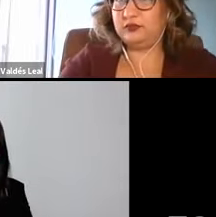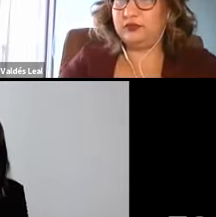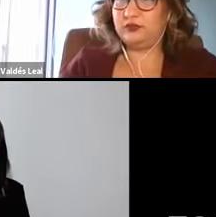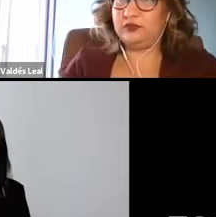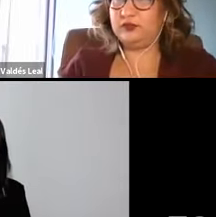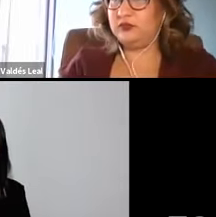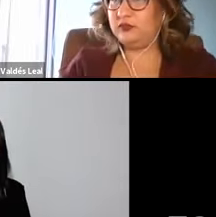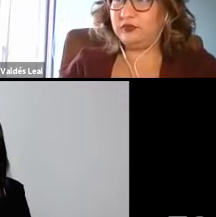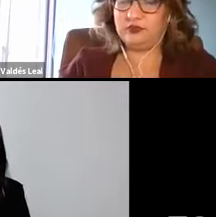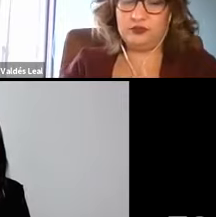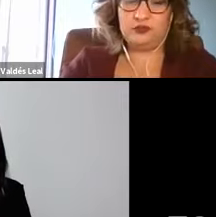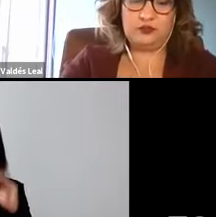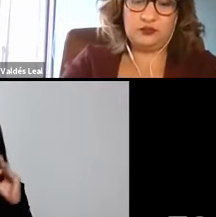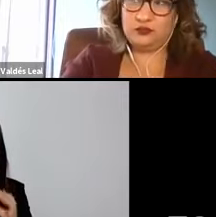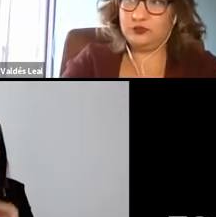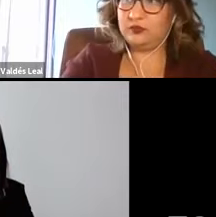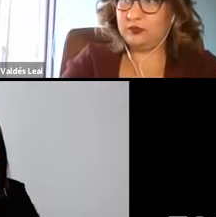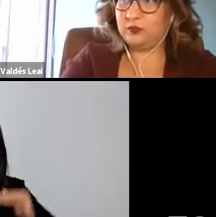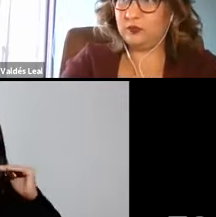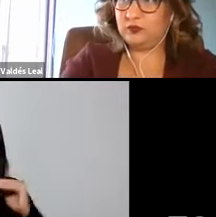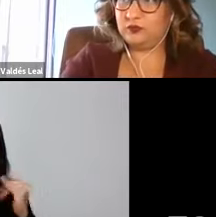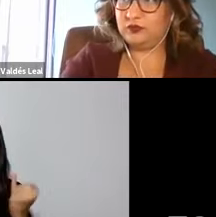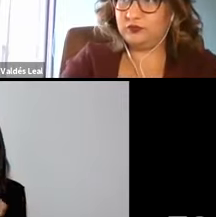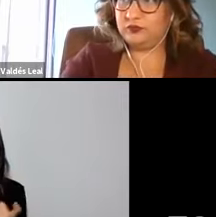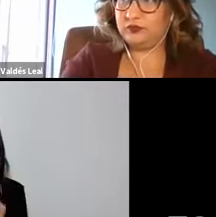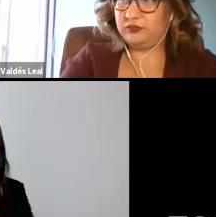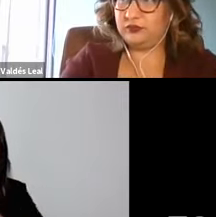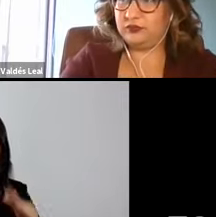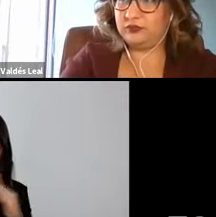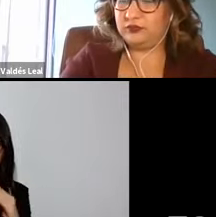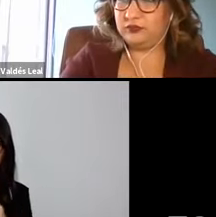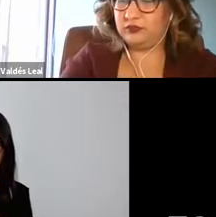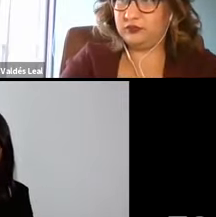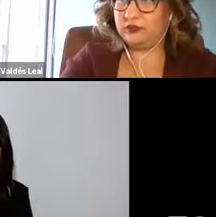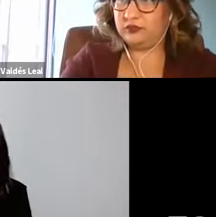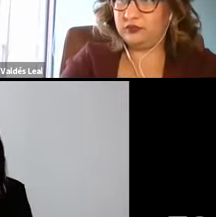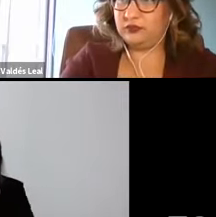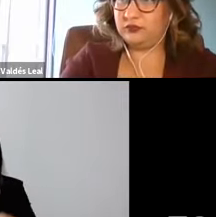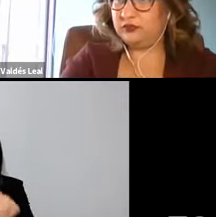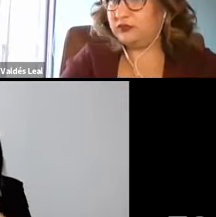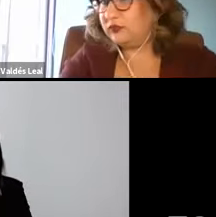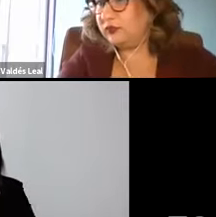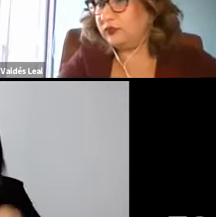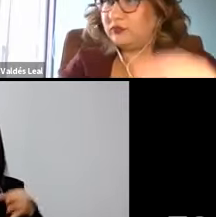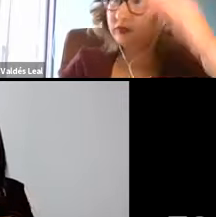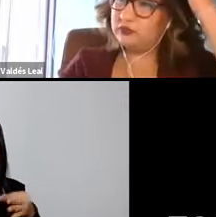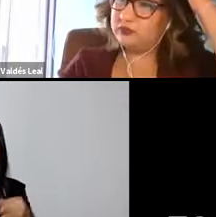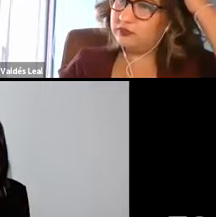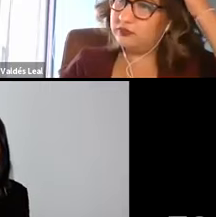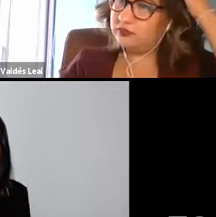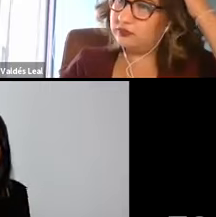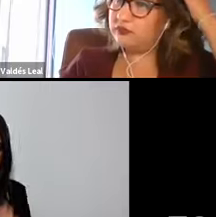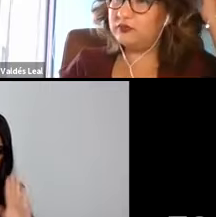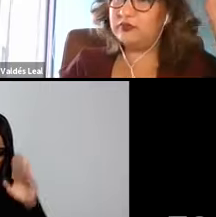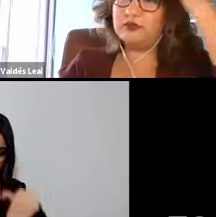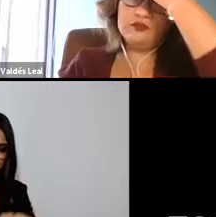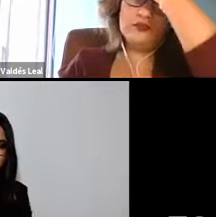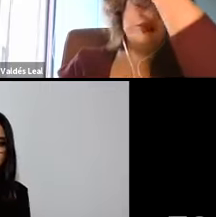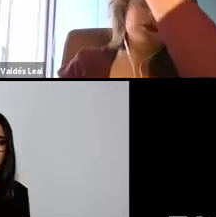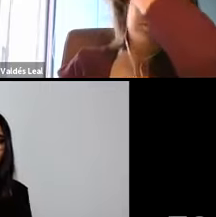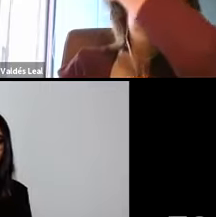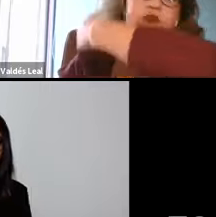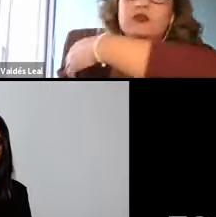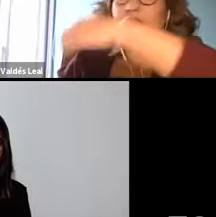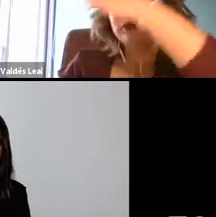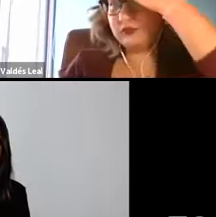magnífica iniciativa, así como a las Casas de la Cultura Jurídica, en especial Toluca y, por supuesto,